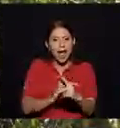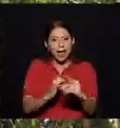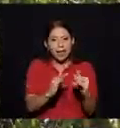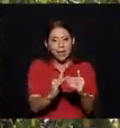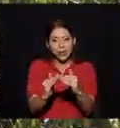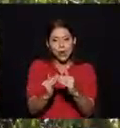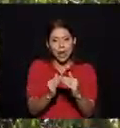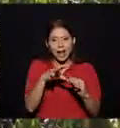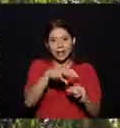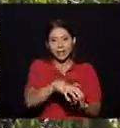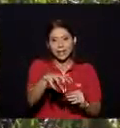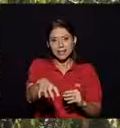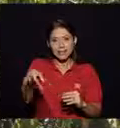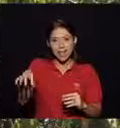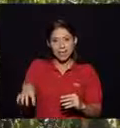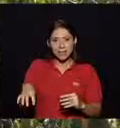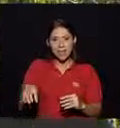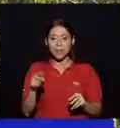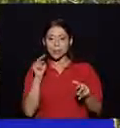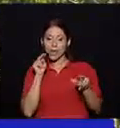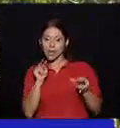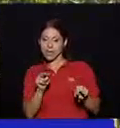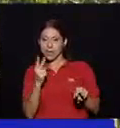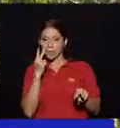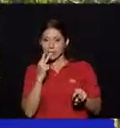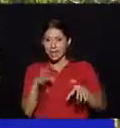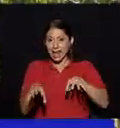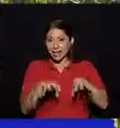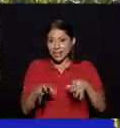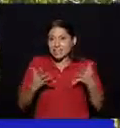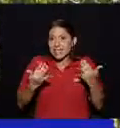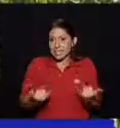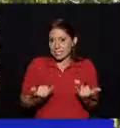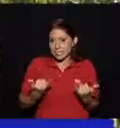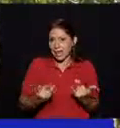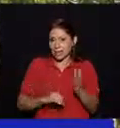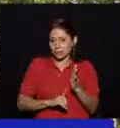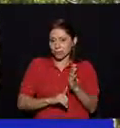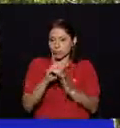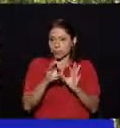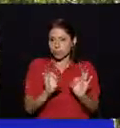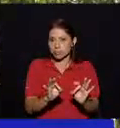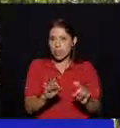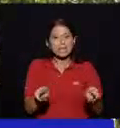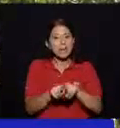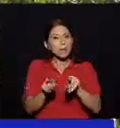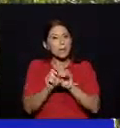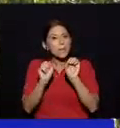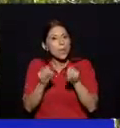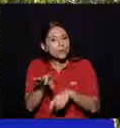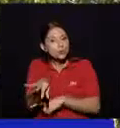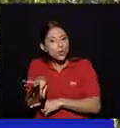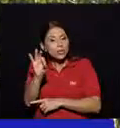solo actividades que ya están desarrollándose, sino que también podemos encontrar otras